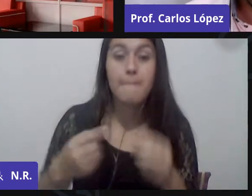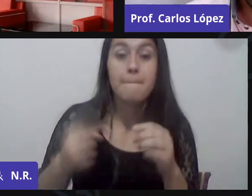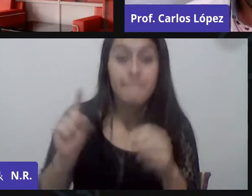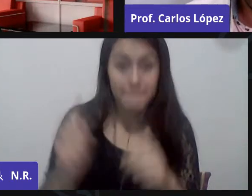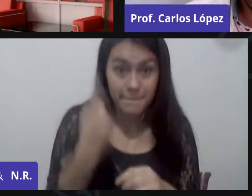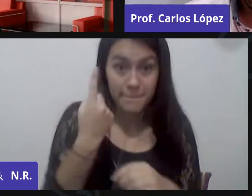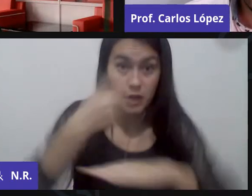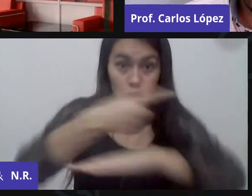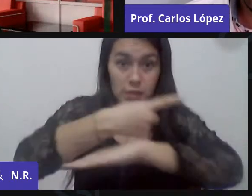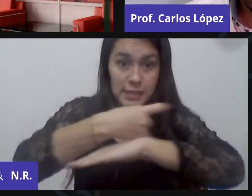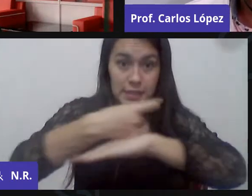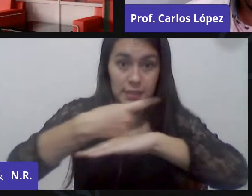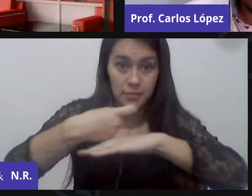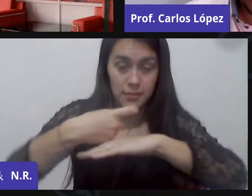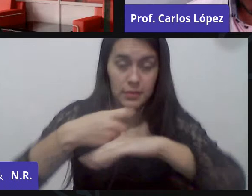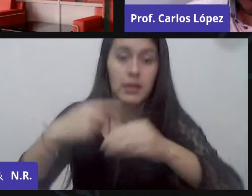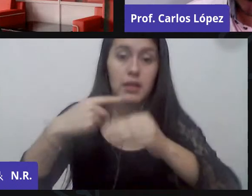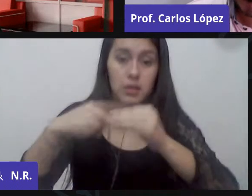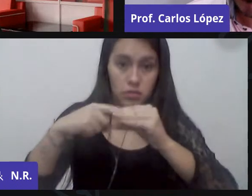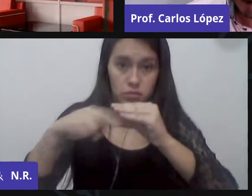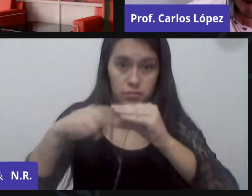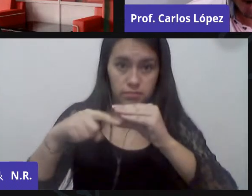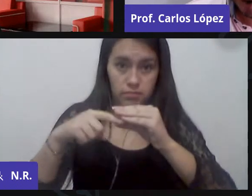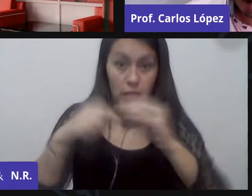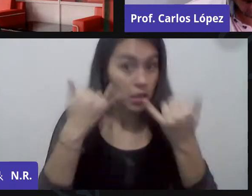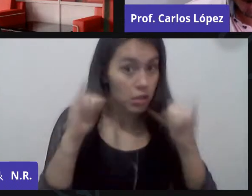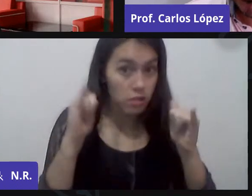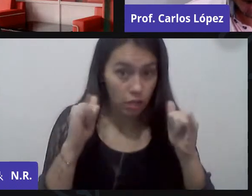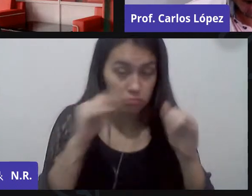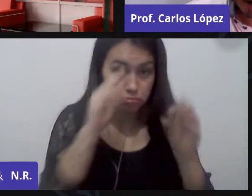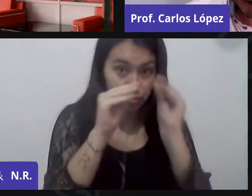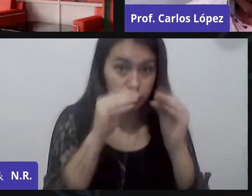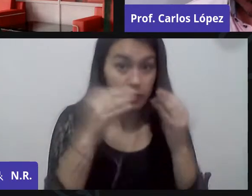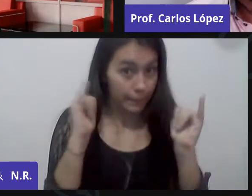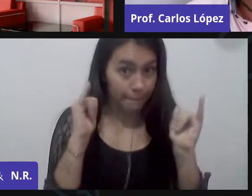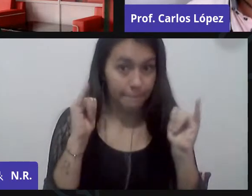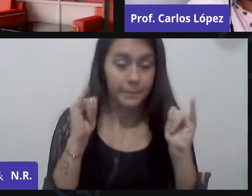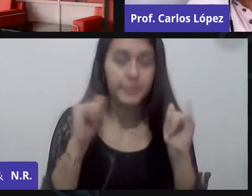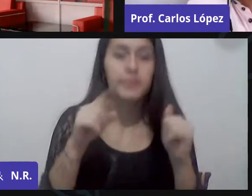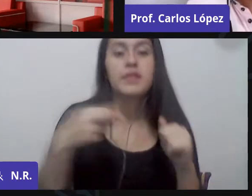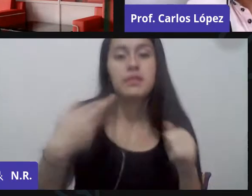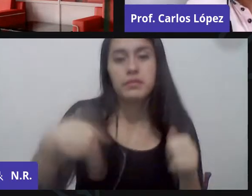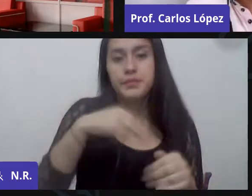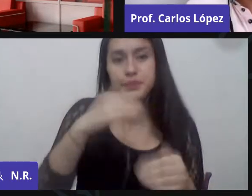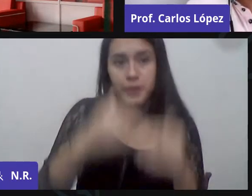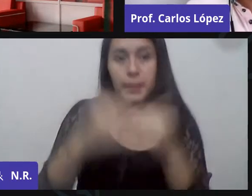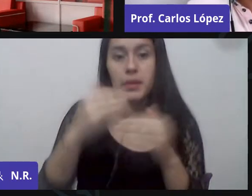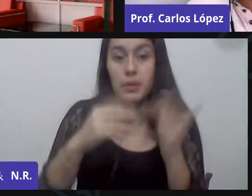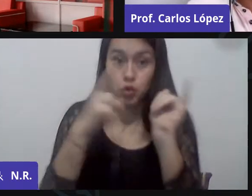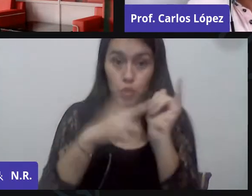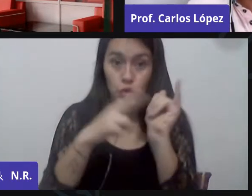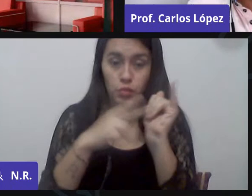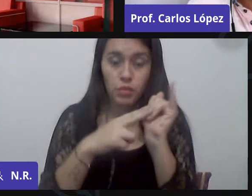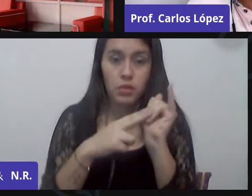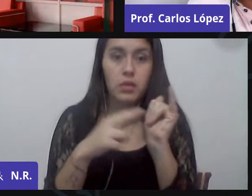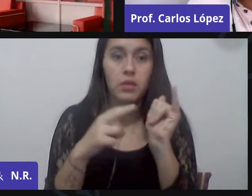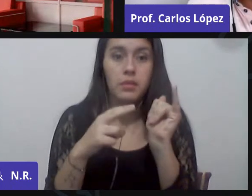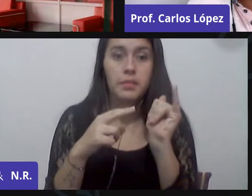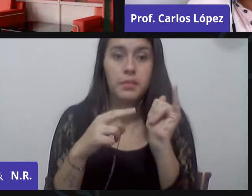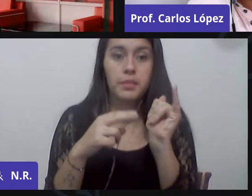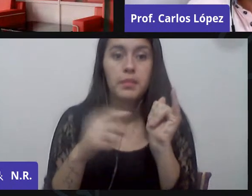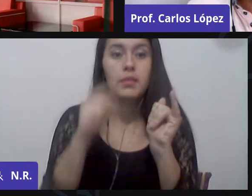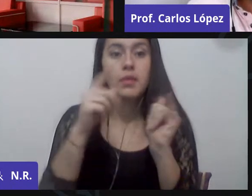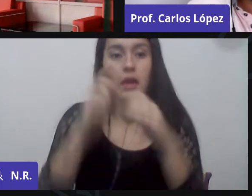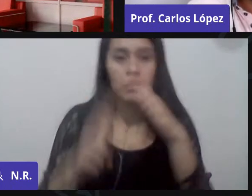Gmail. Una vez tengamos nuestro correo en Gmail creado, lo que debemos hacer es ir a YouTube y